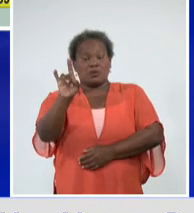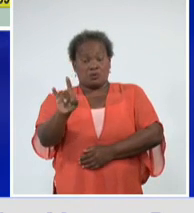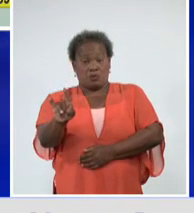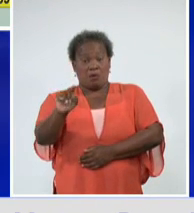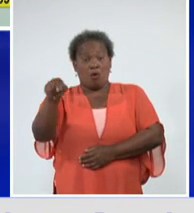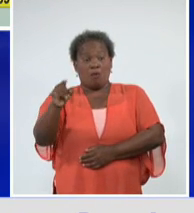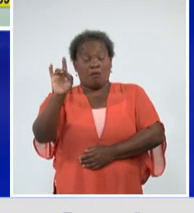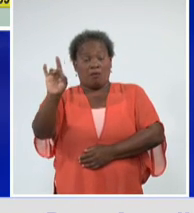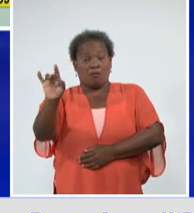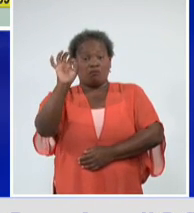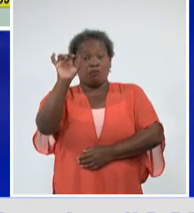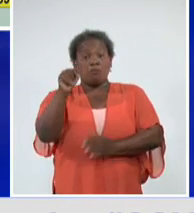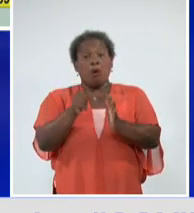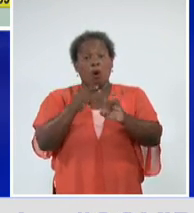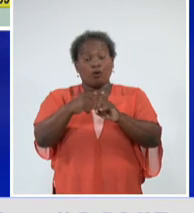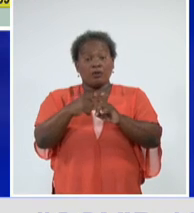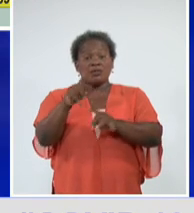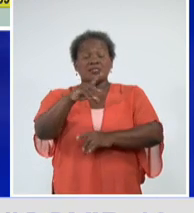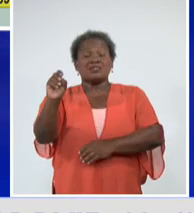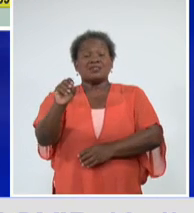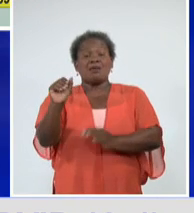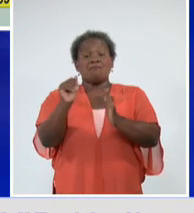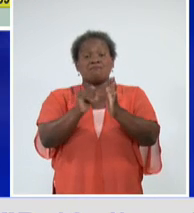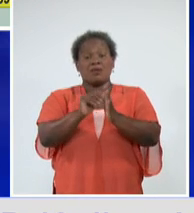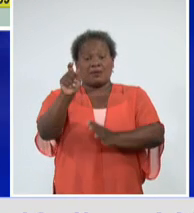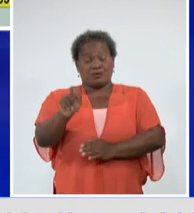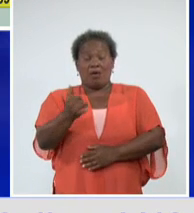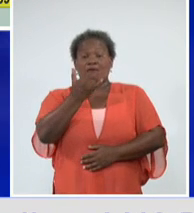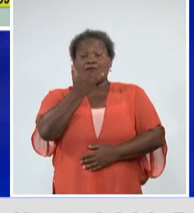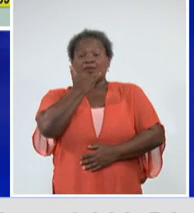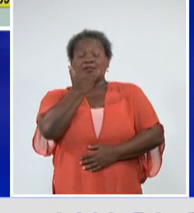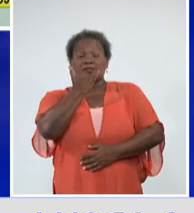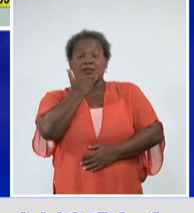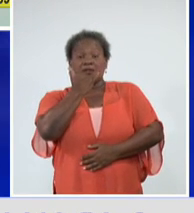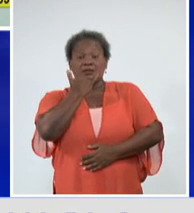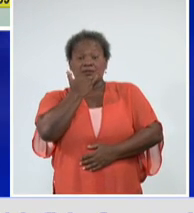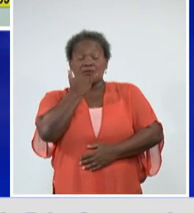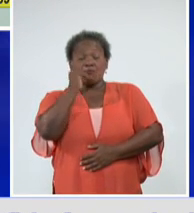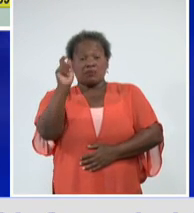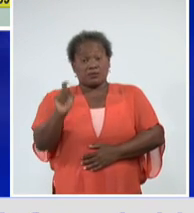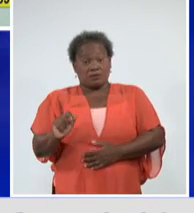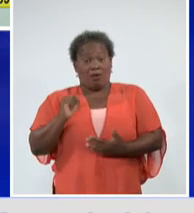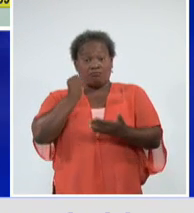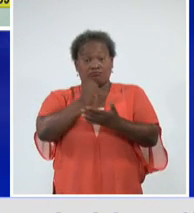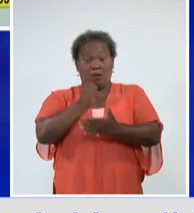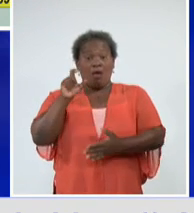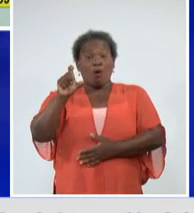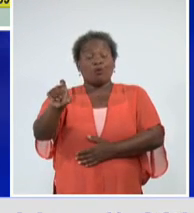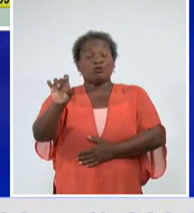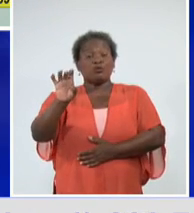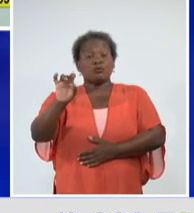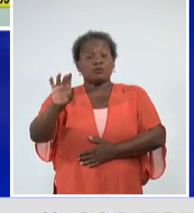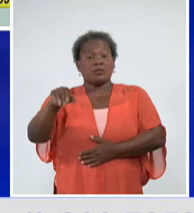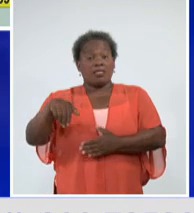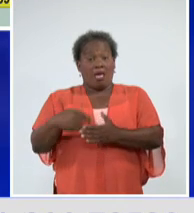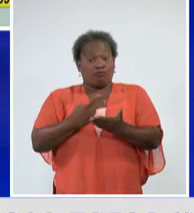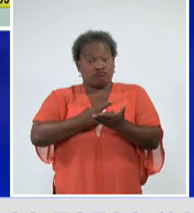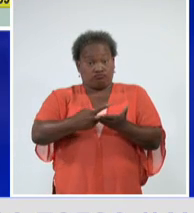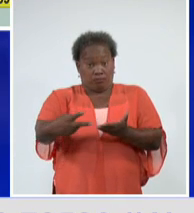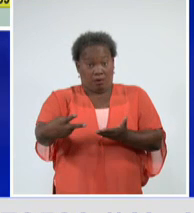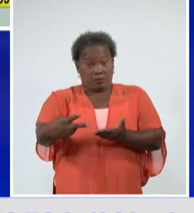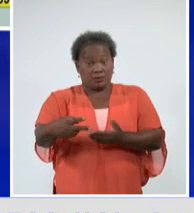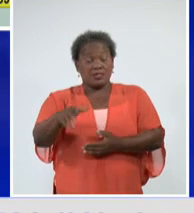1.169,9 por 100.000 habitantes, tasa de incidencia de casos confirmados en los últimos 15 días, y las 5